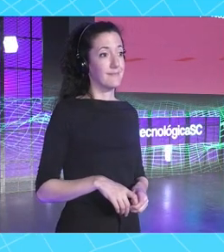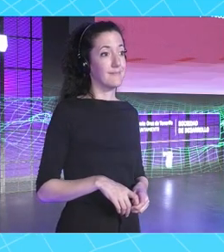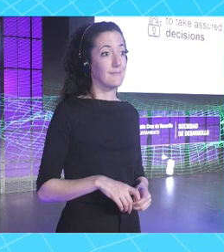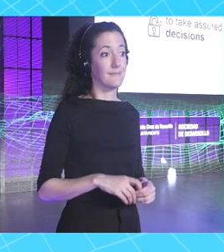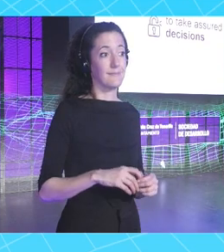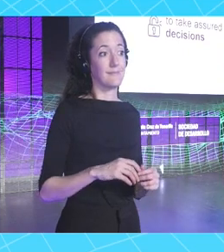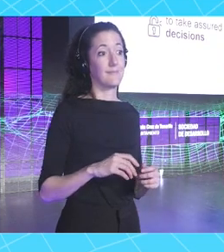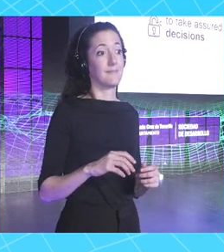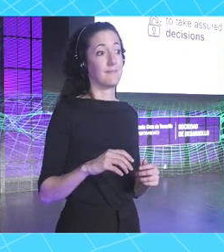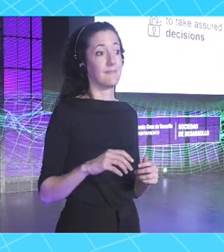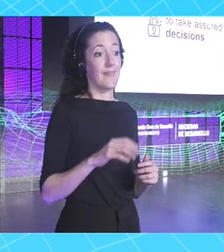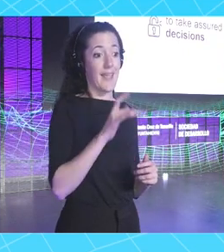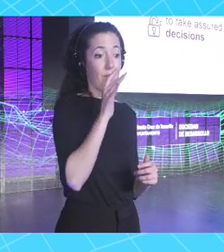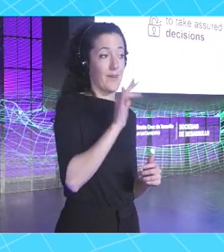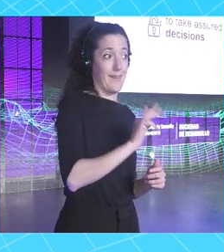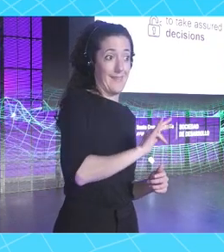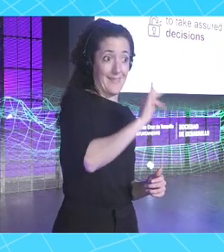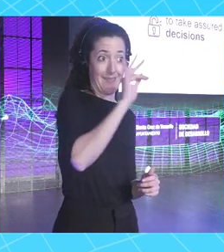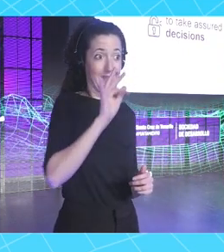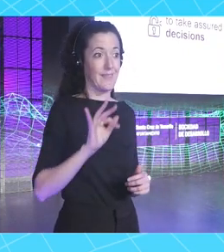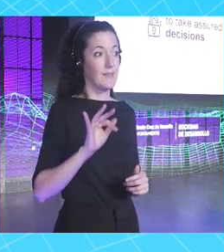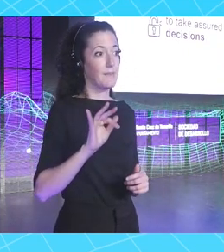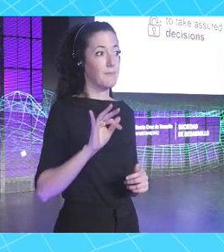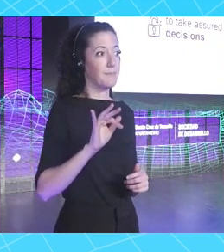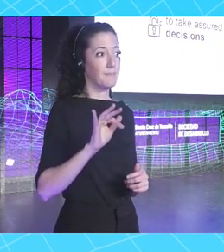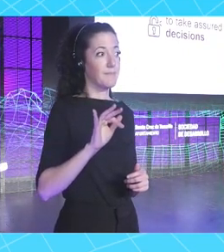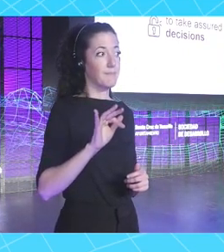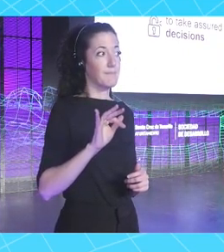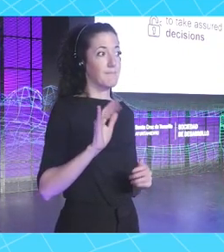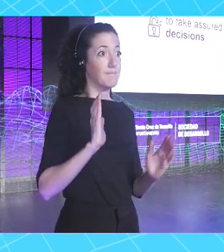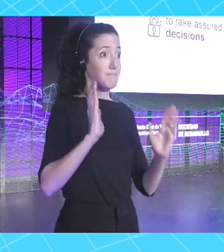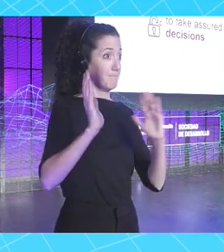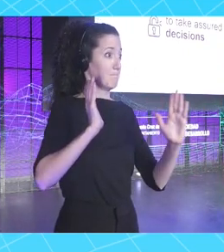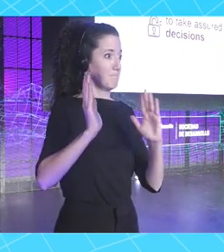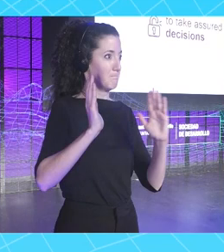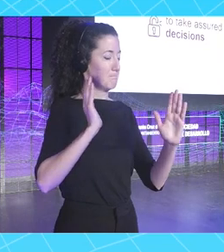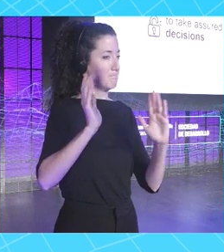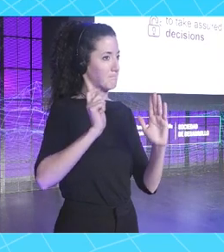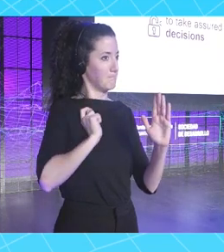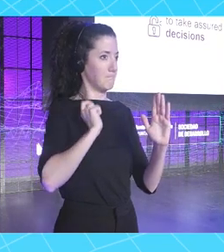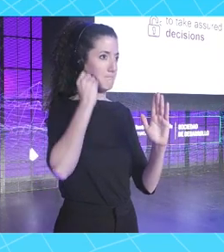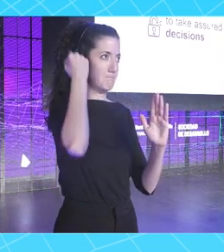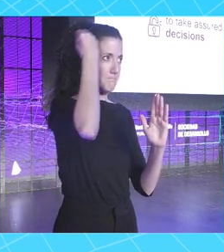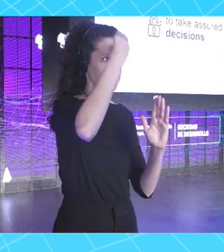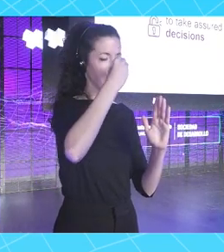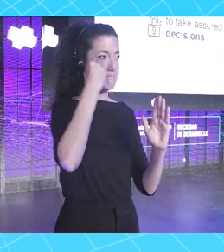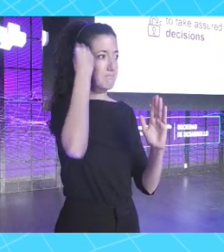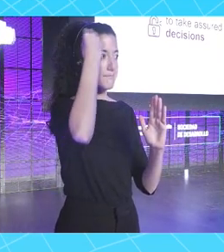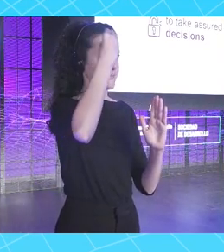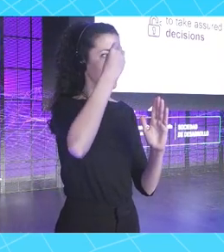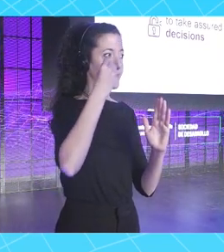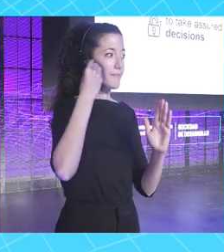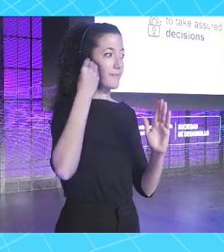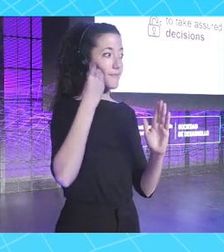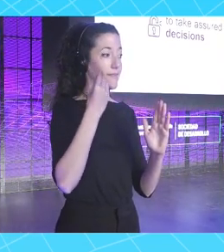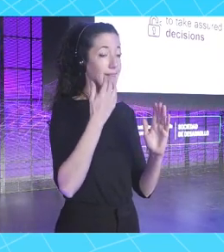viviendo en estos momentos no y aquí se abre una reflexión en la que decimos Bueno si al final todo